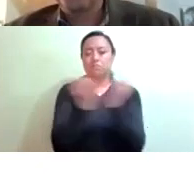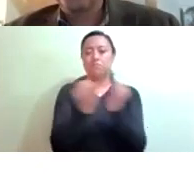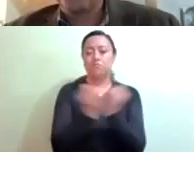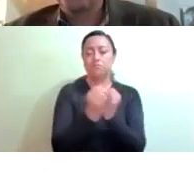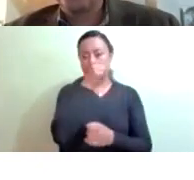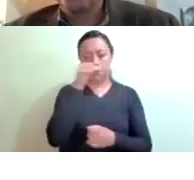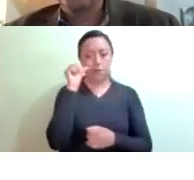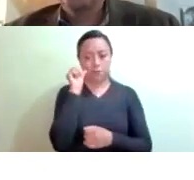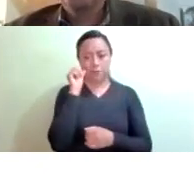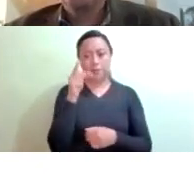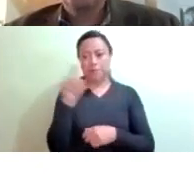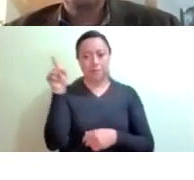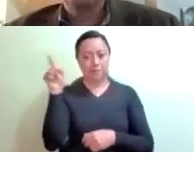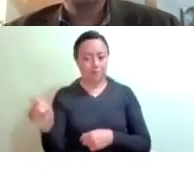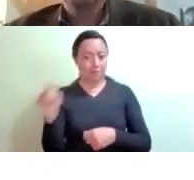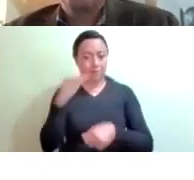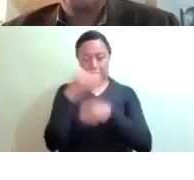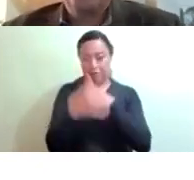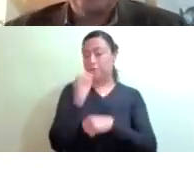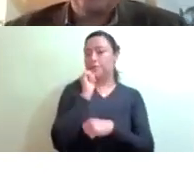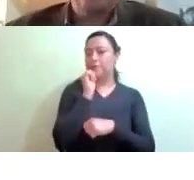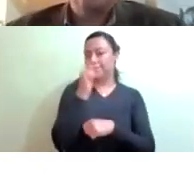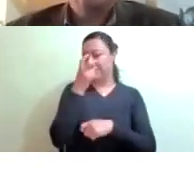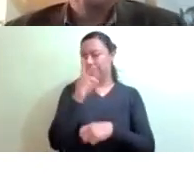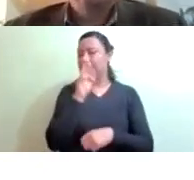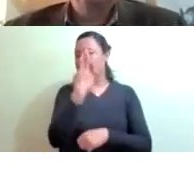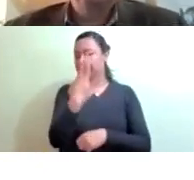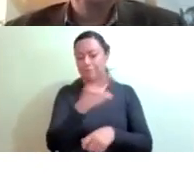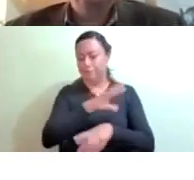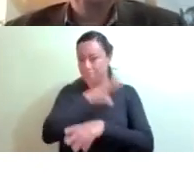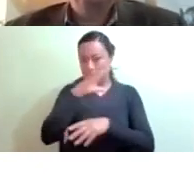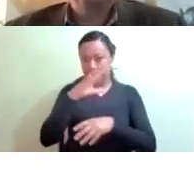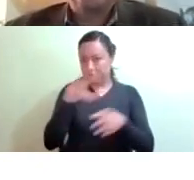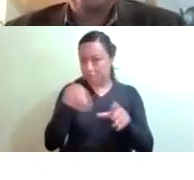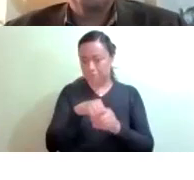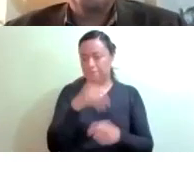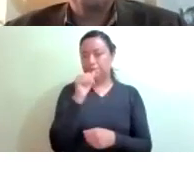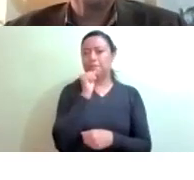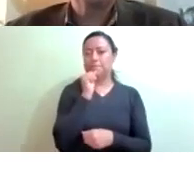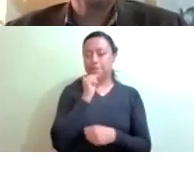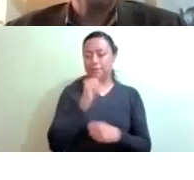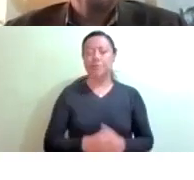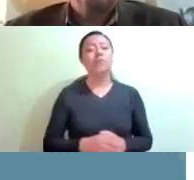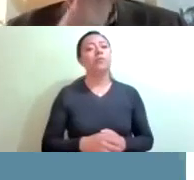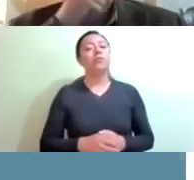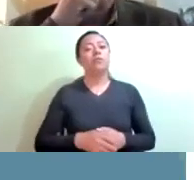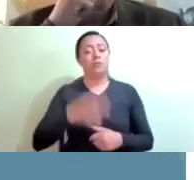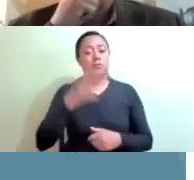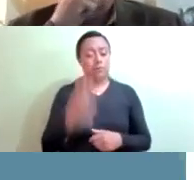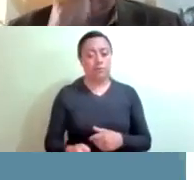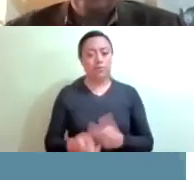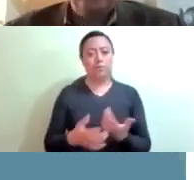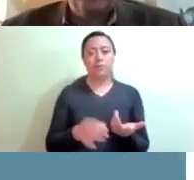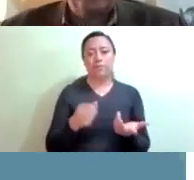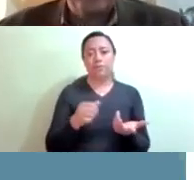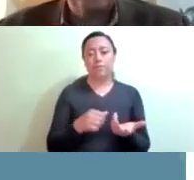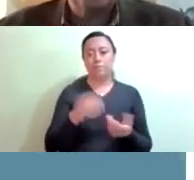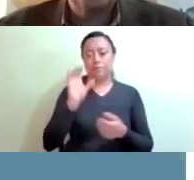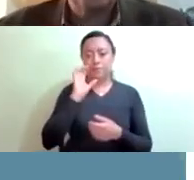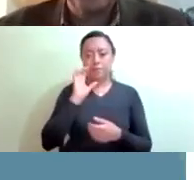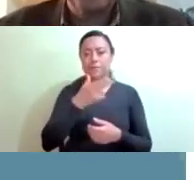los resultados finales. Pero en Cuauhtémoc, Chihuahua ya acabó, y acabó ya la primera etapa, y les puedo